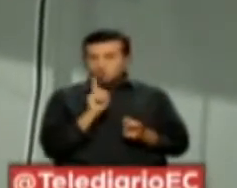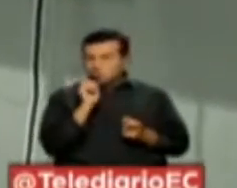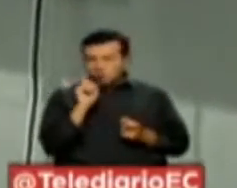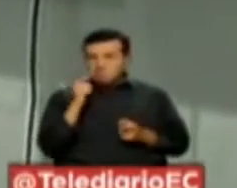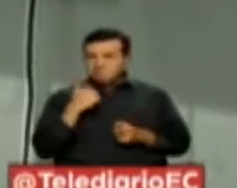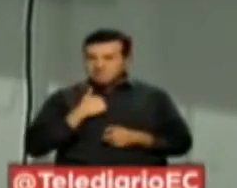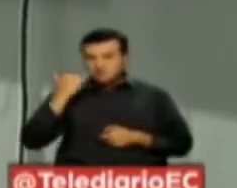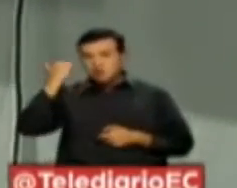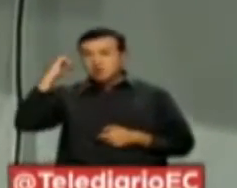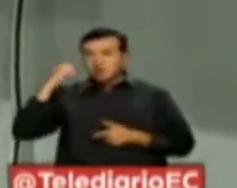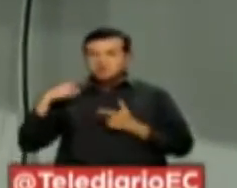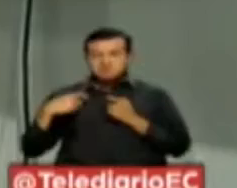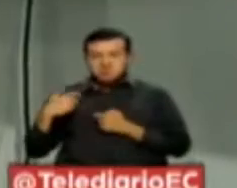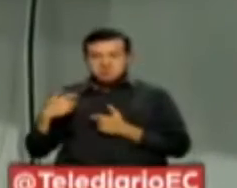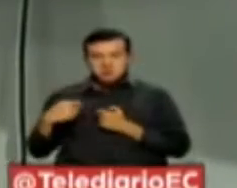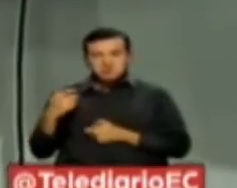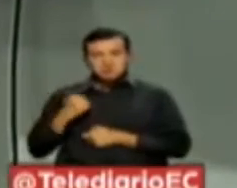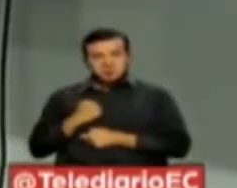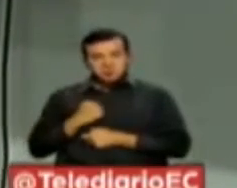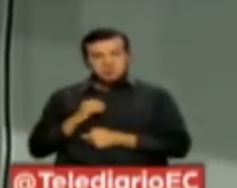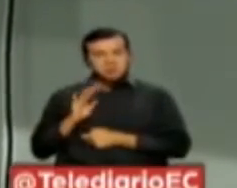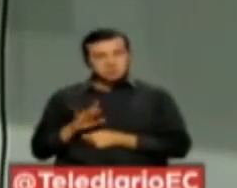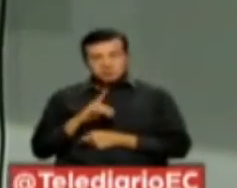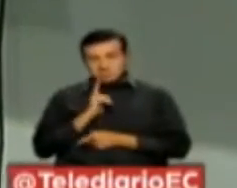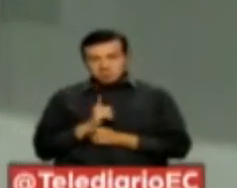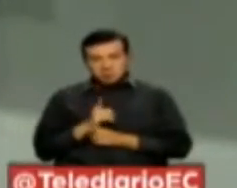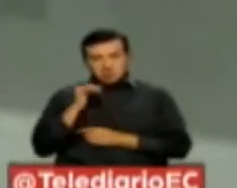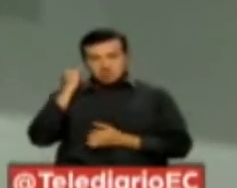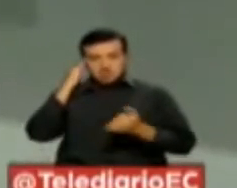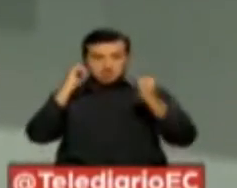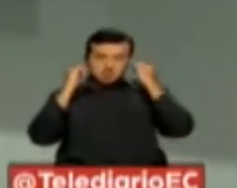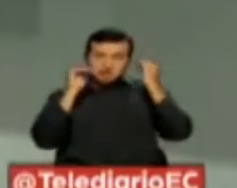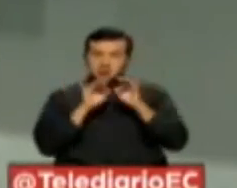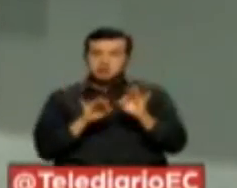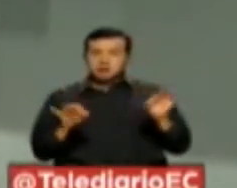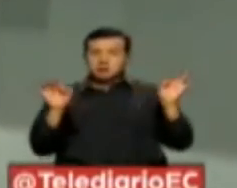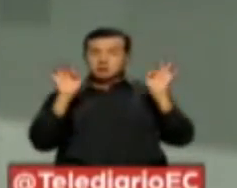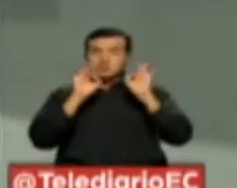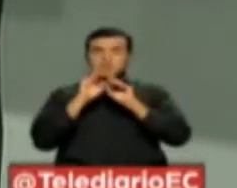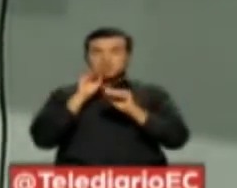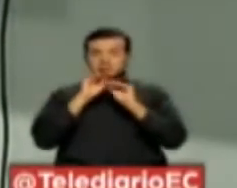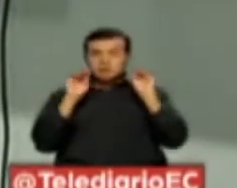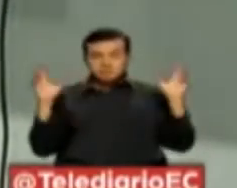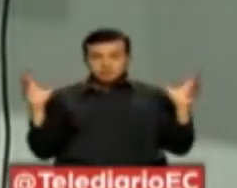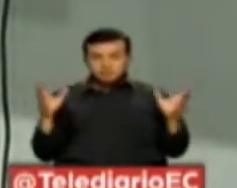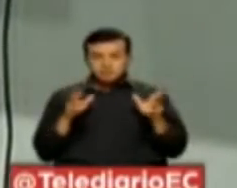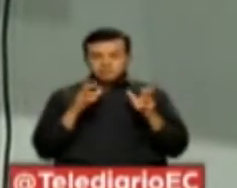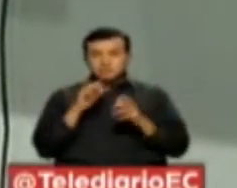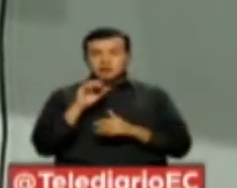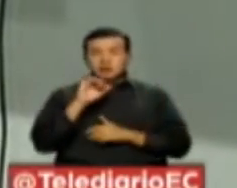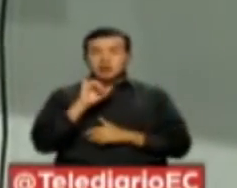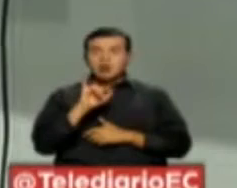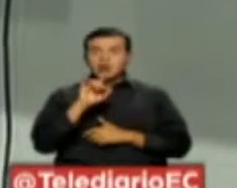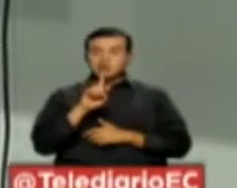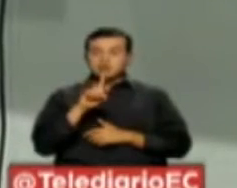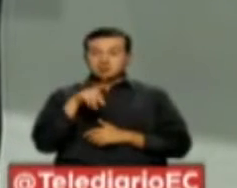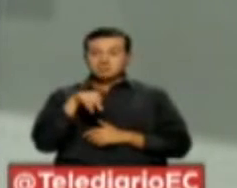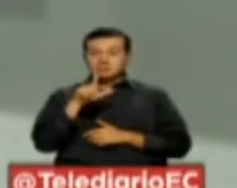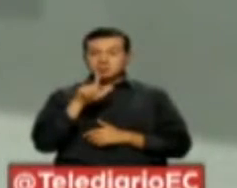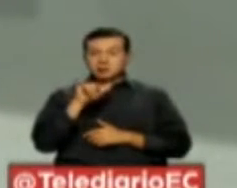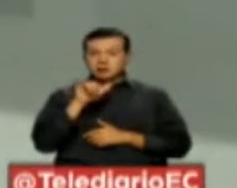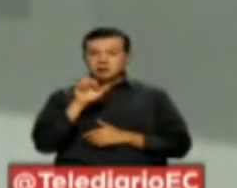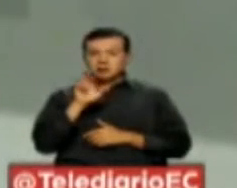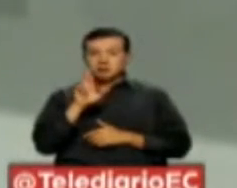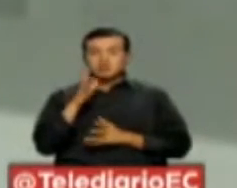lo han creado. Y vamos a desarrollar también esta idea fundamental en la que se están concentrando, que es el ID Player, con el cual